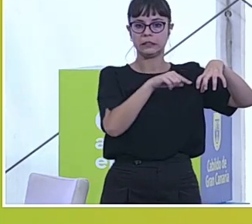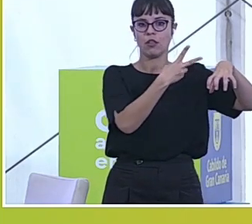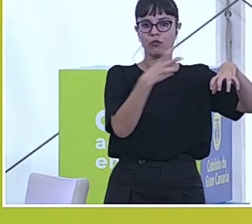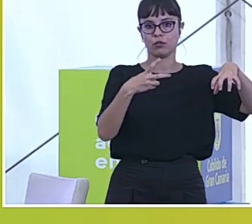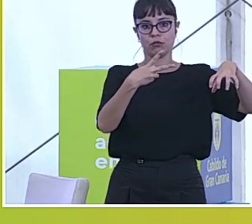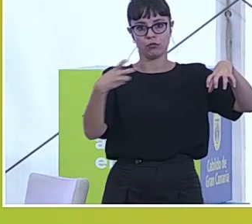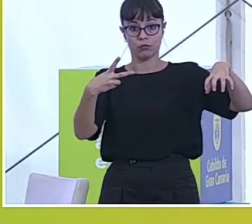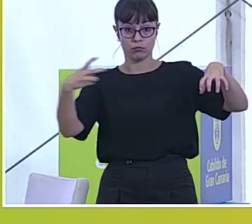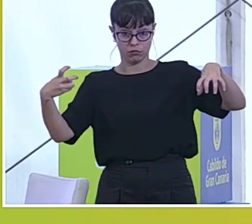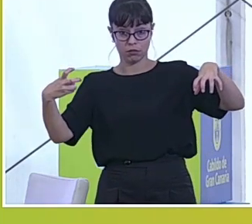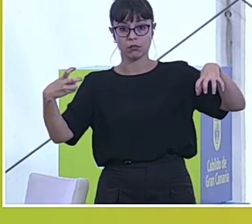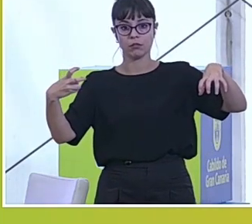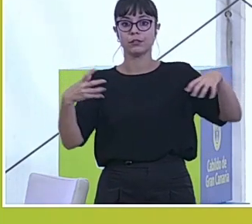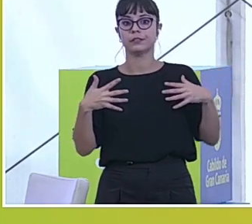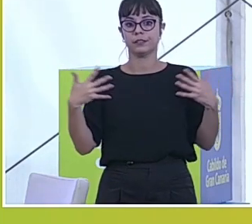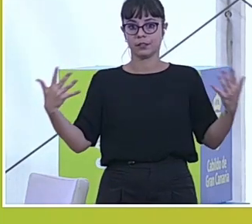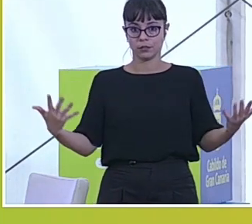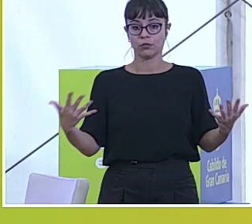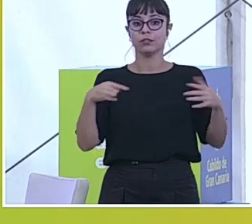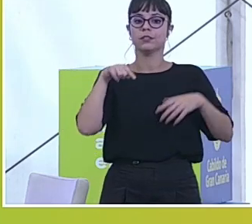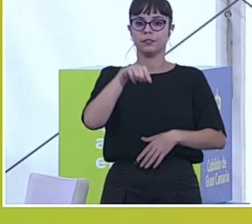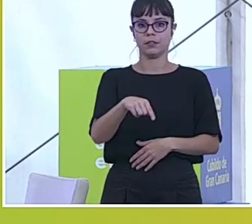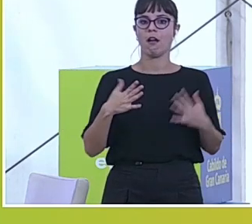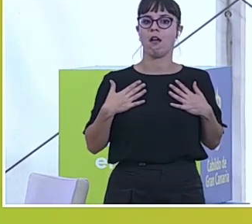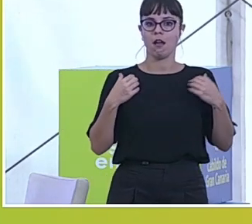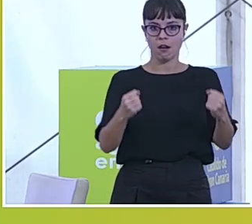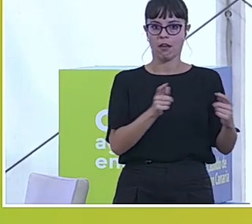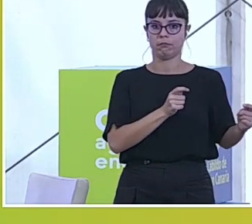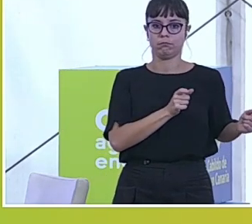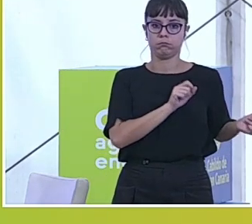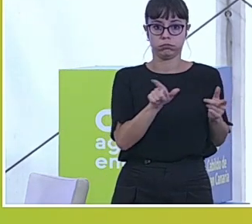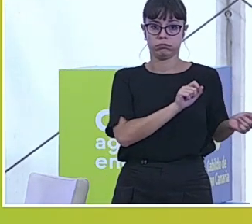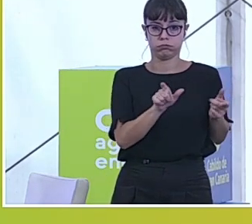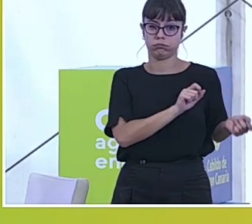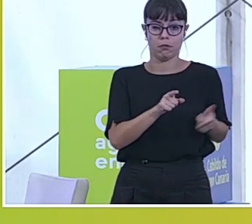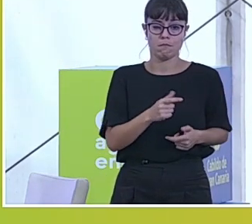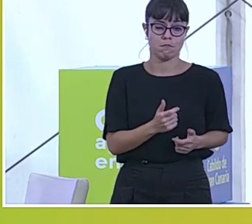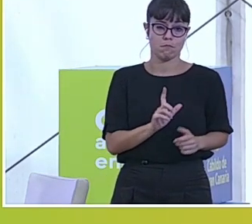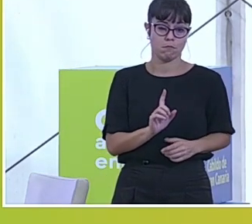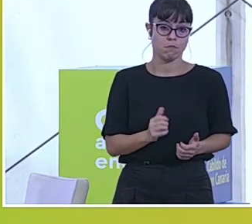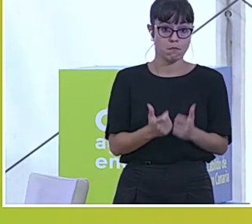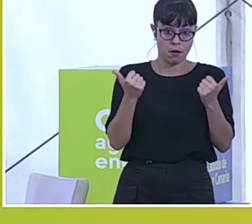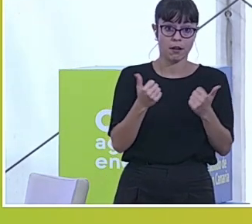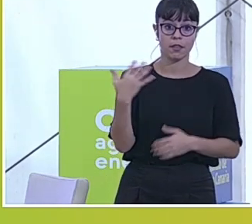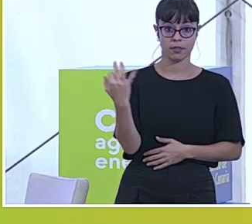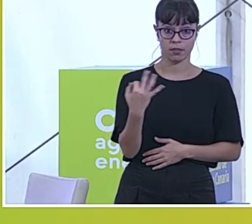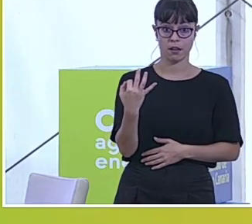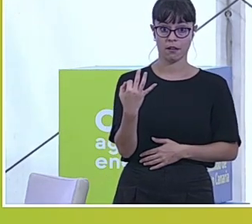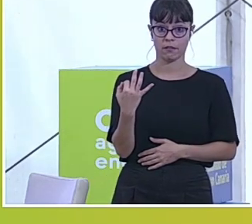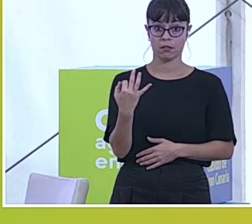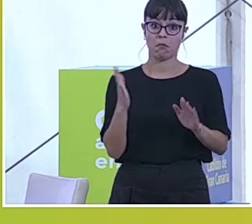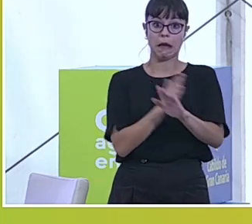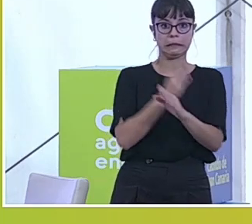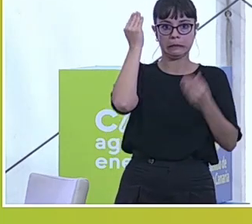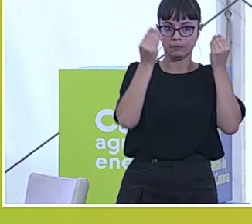se requiere una importante repotenciación de las infraestructuras en lugares en los que no estaban pensados para ello. Parece que tiene más sentido llevarlo